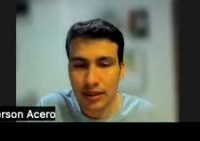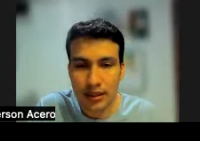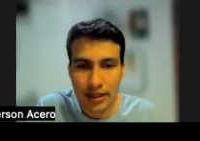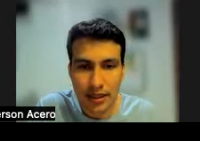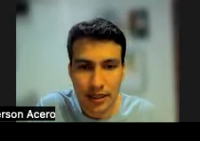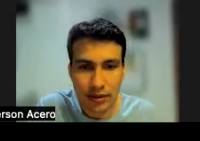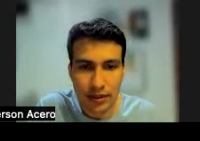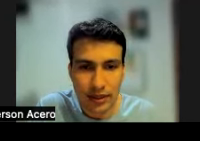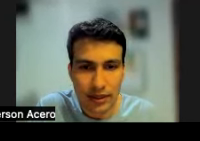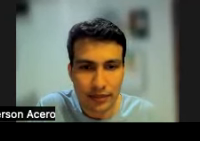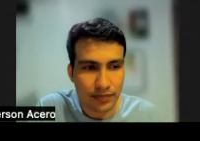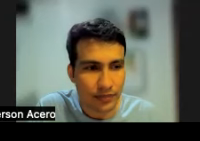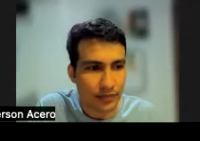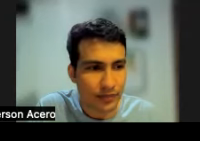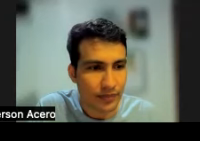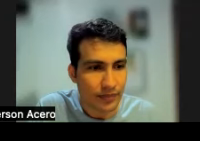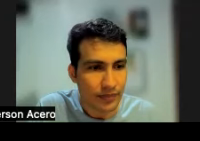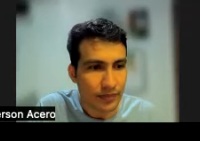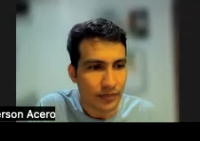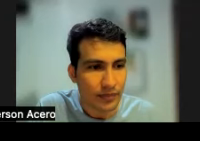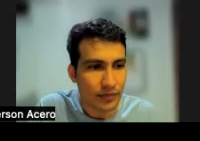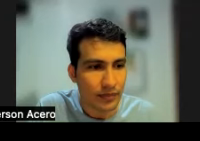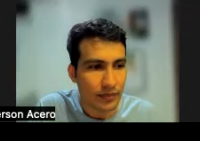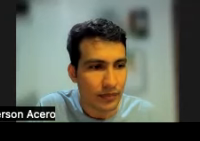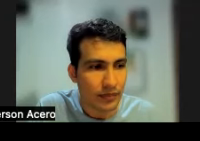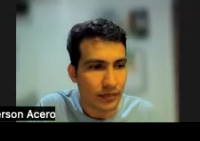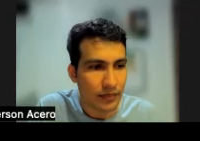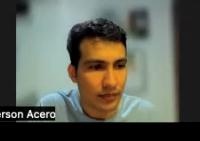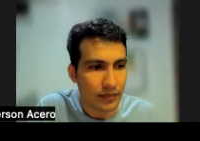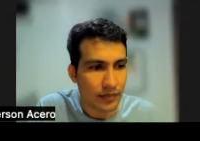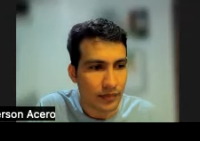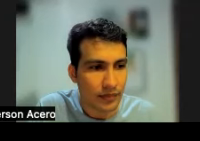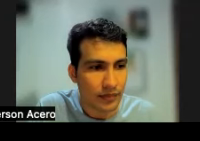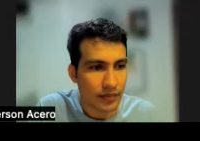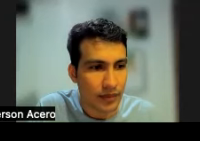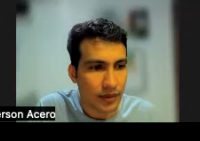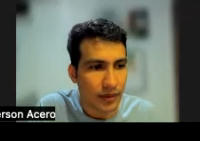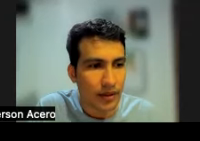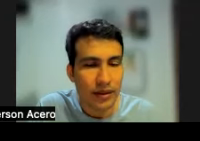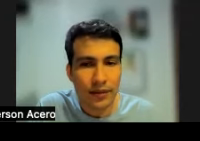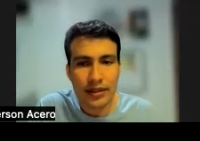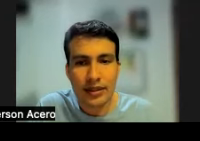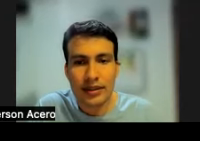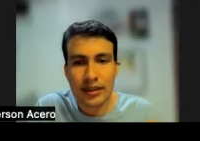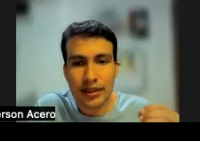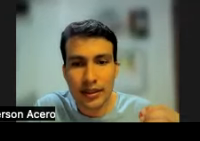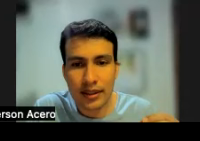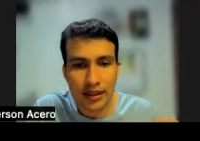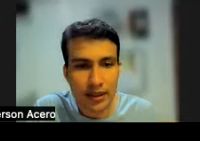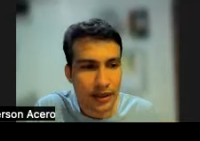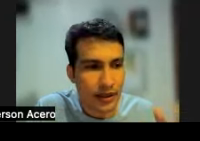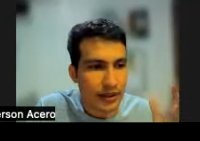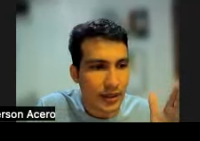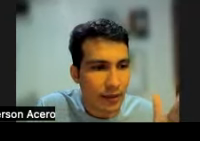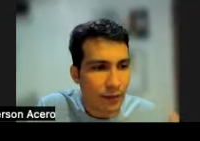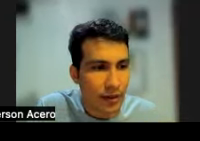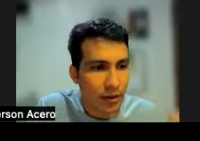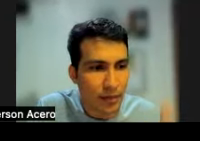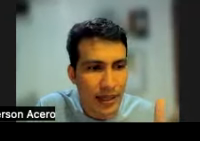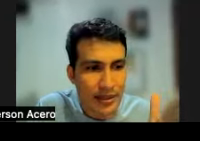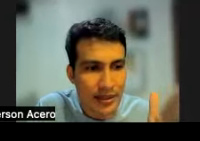otra estrategia que ha utilizado. This is the most aggressive and comprehensive effort to Fíjense, él dice que ese